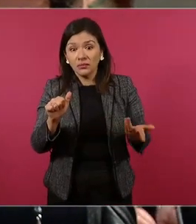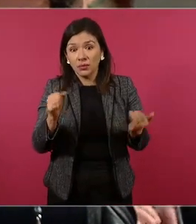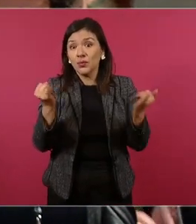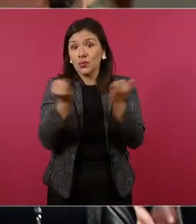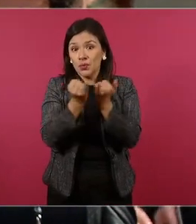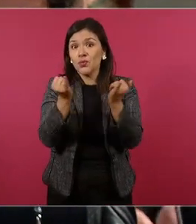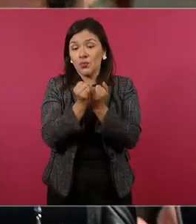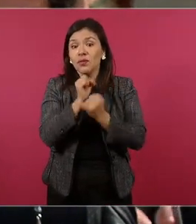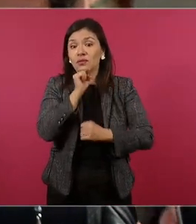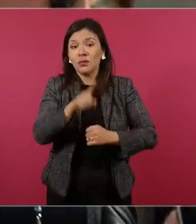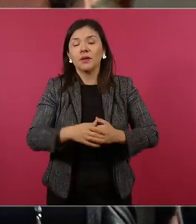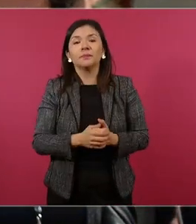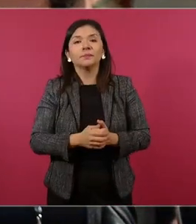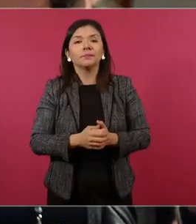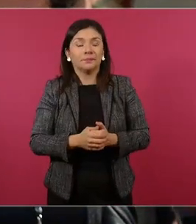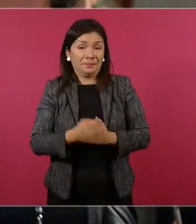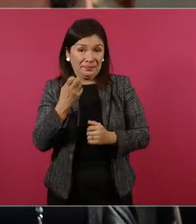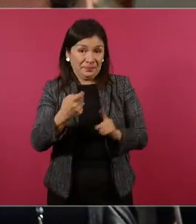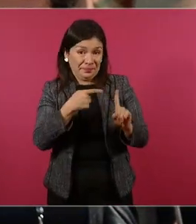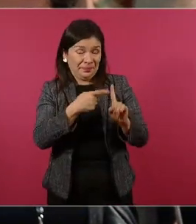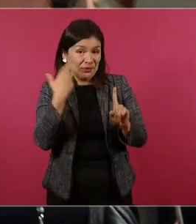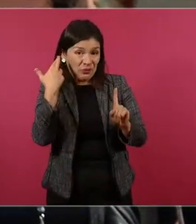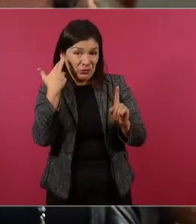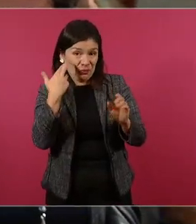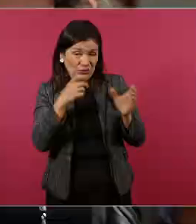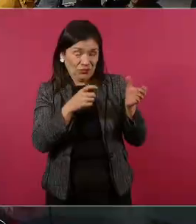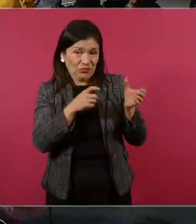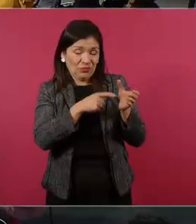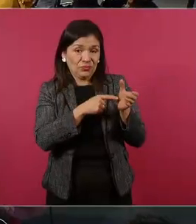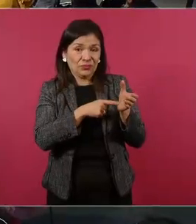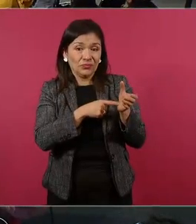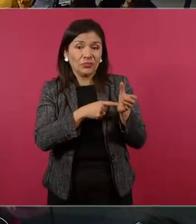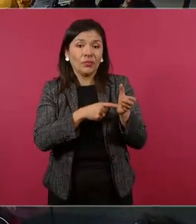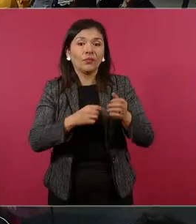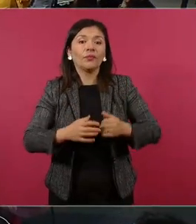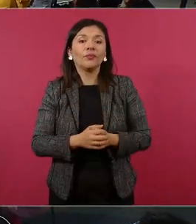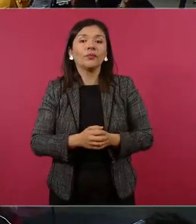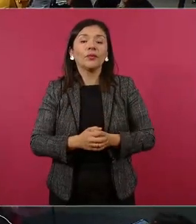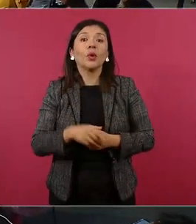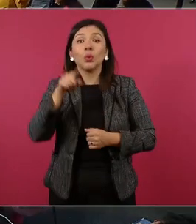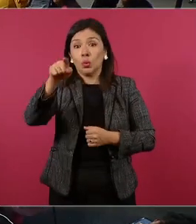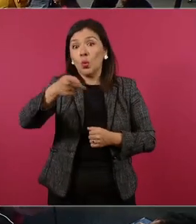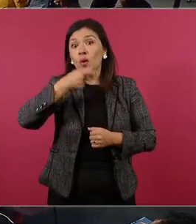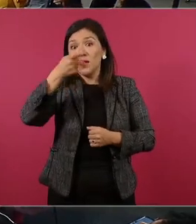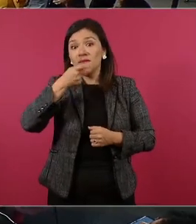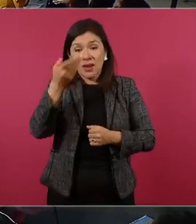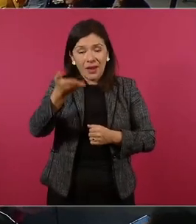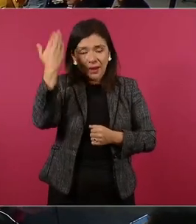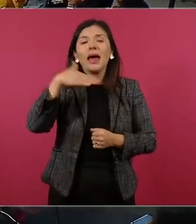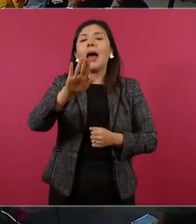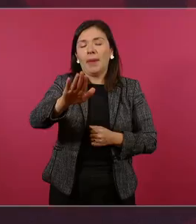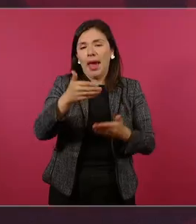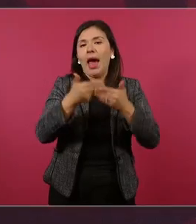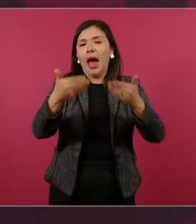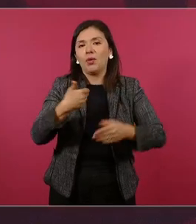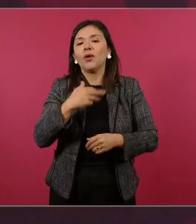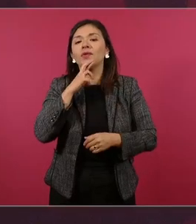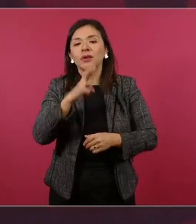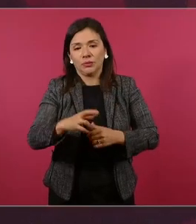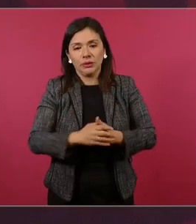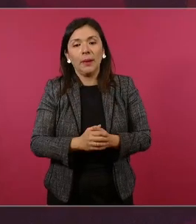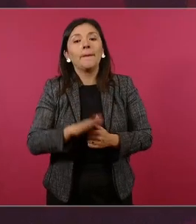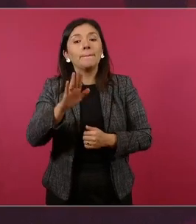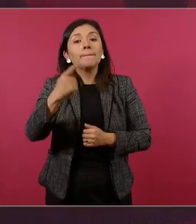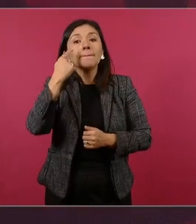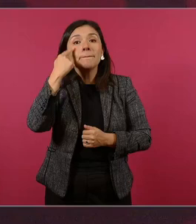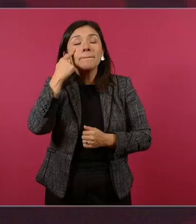otra bueno Eso dijo usted a ver escucha a ver pues vamos V a